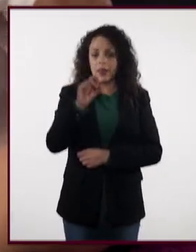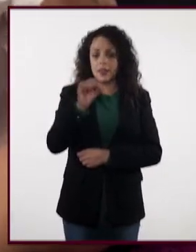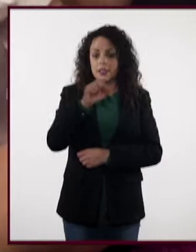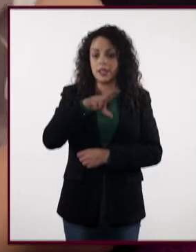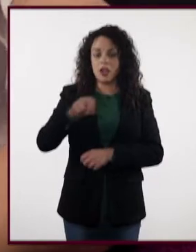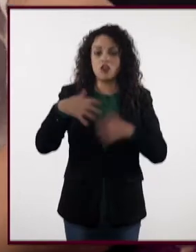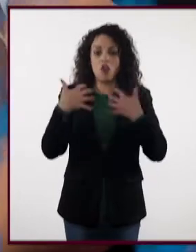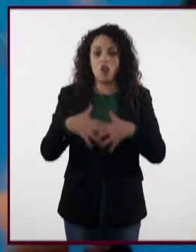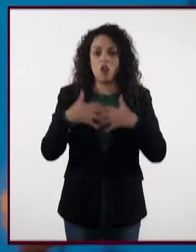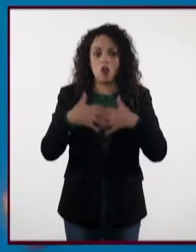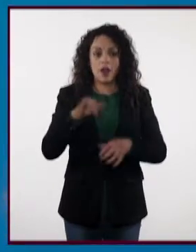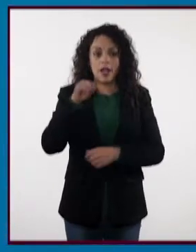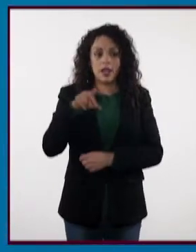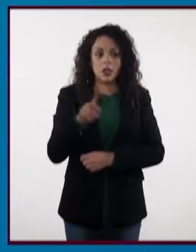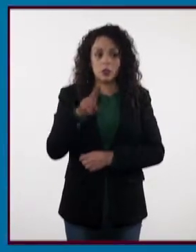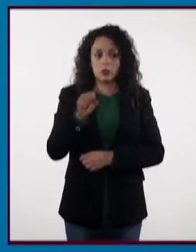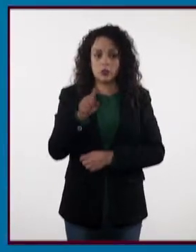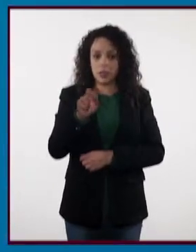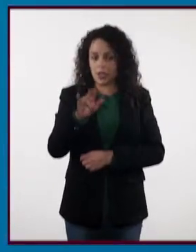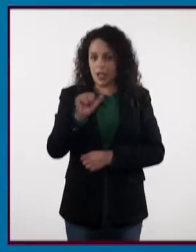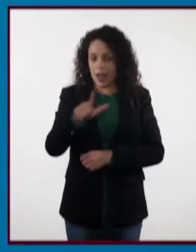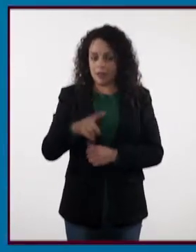industrial.